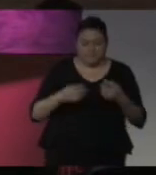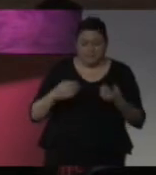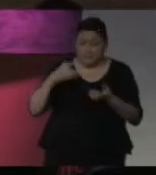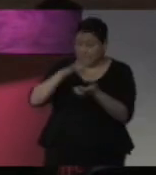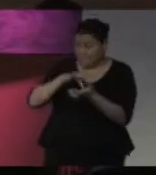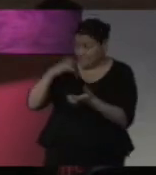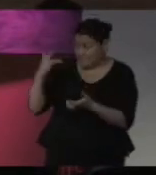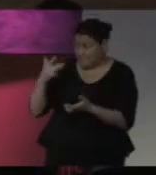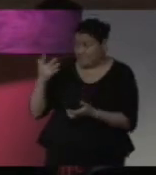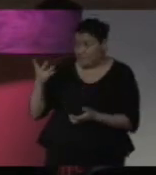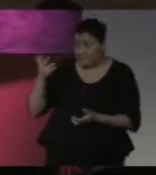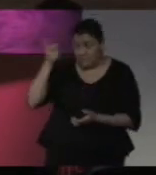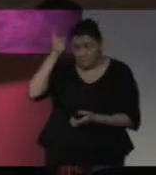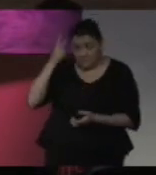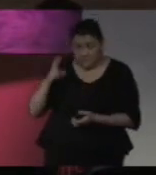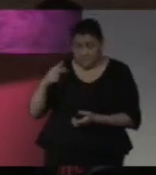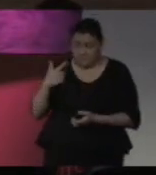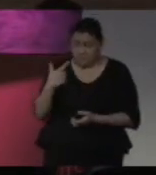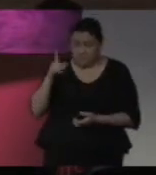Muchísimas gracias a la doctora Gladys.